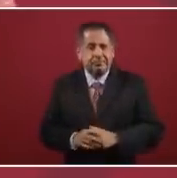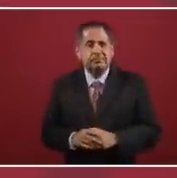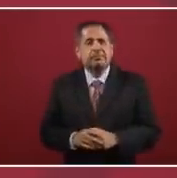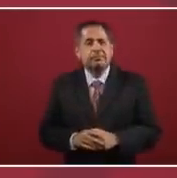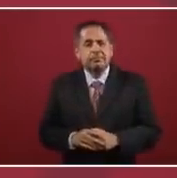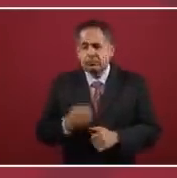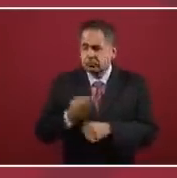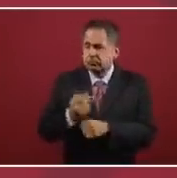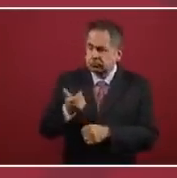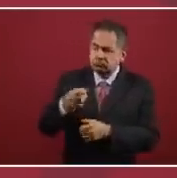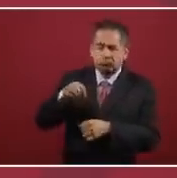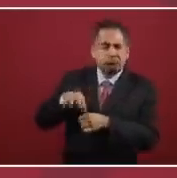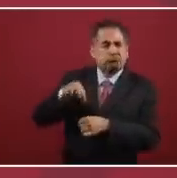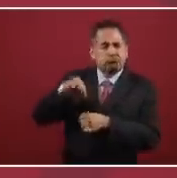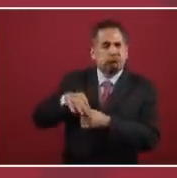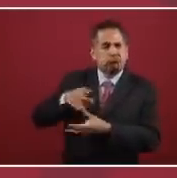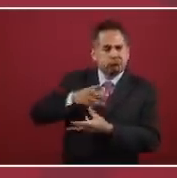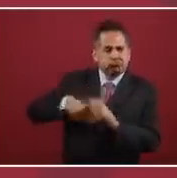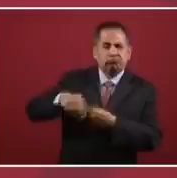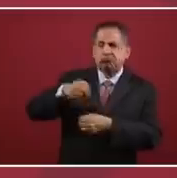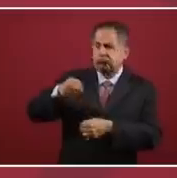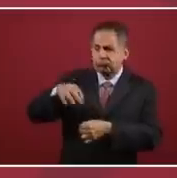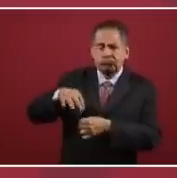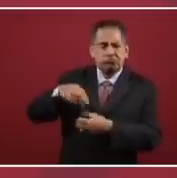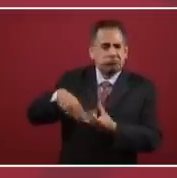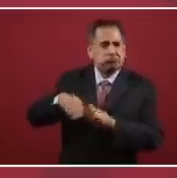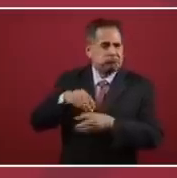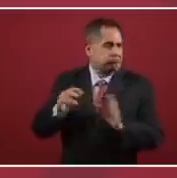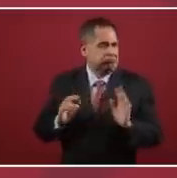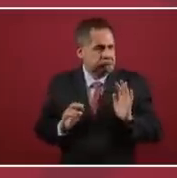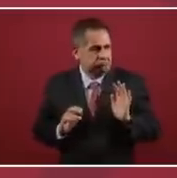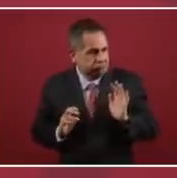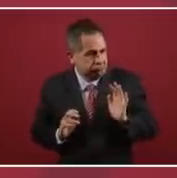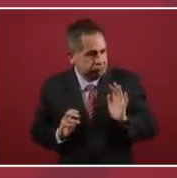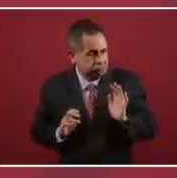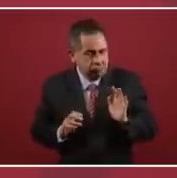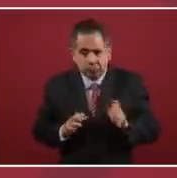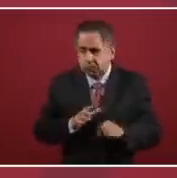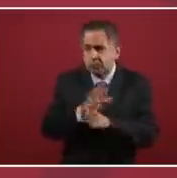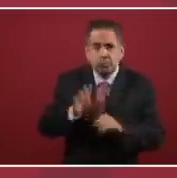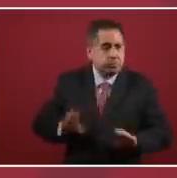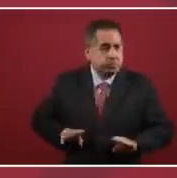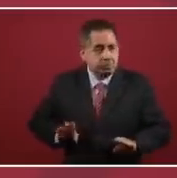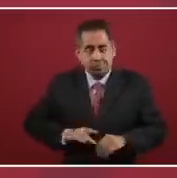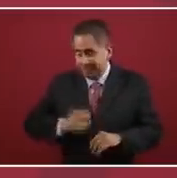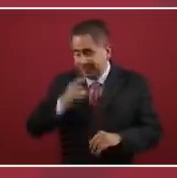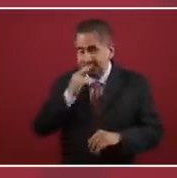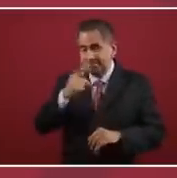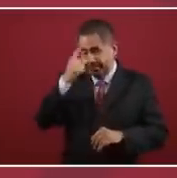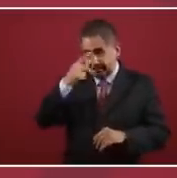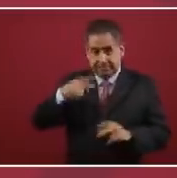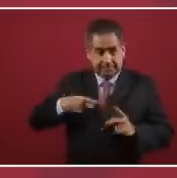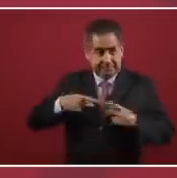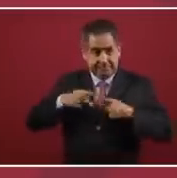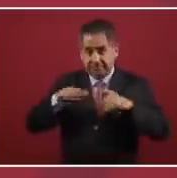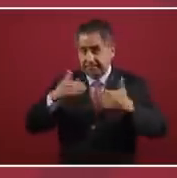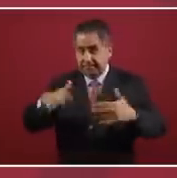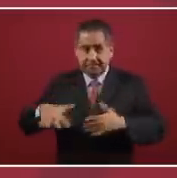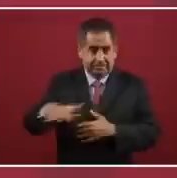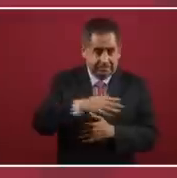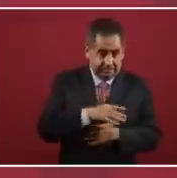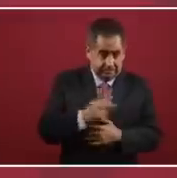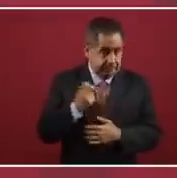estamos ahorrando y lo que beneficie más al pueblo va a